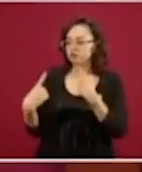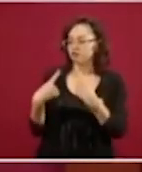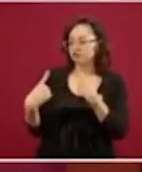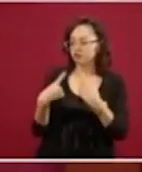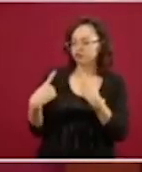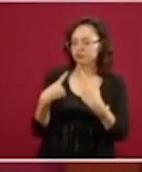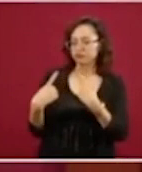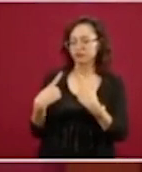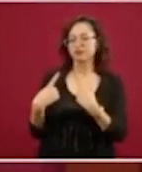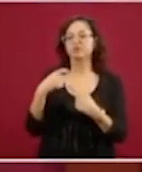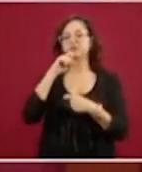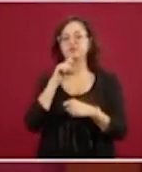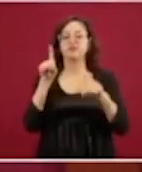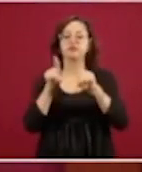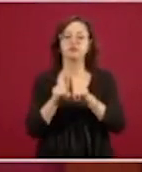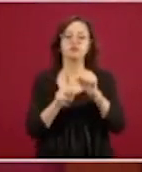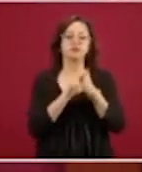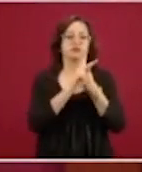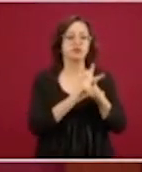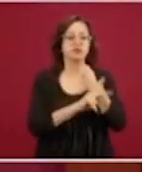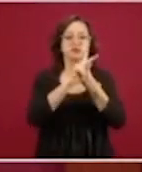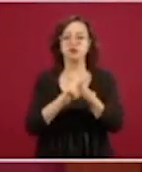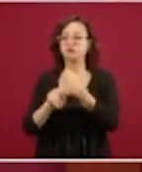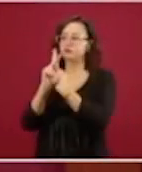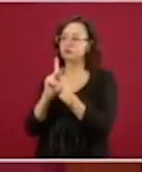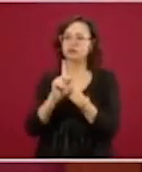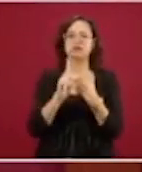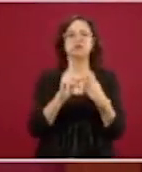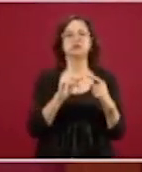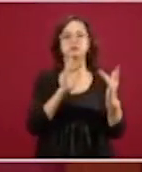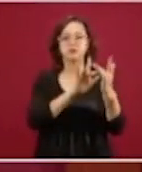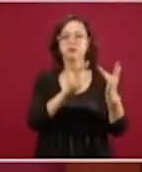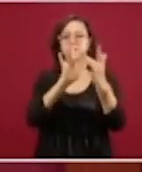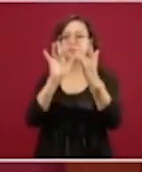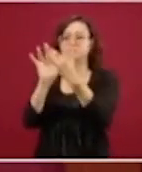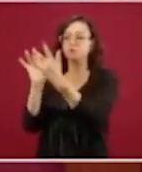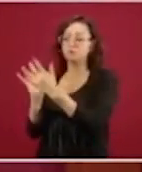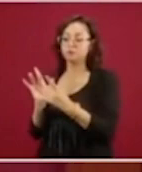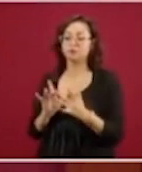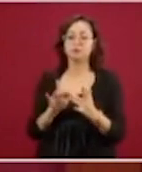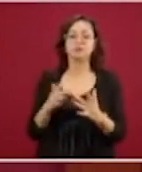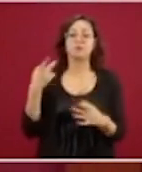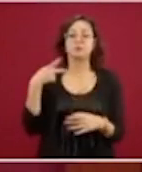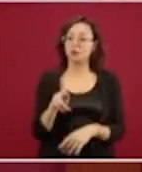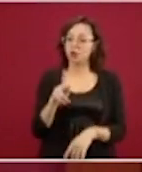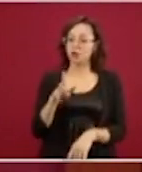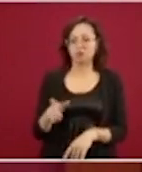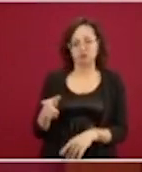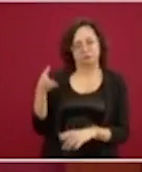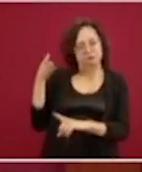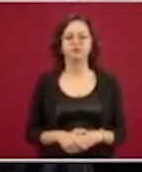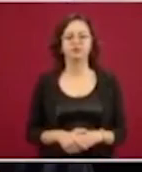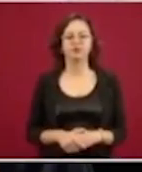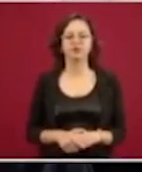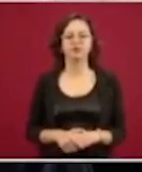Se está trabajando con diferentes países y en este caso me quiero referir en particular a lo que hemos venido haciendo con la República Popular de